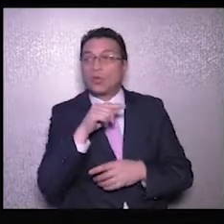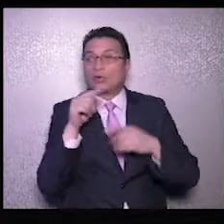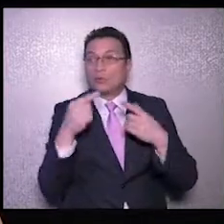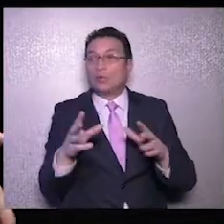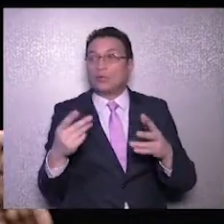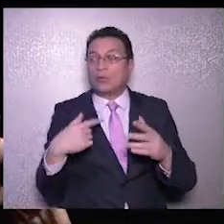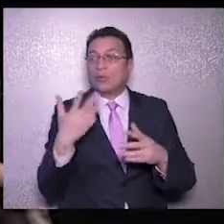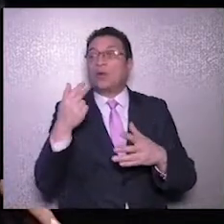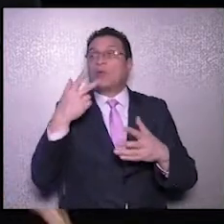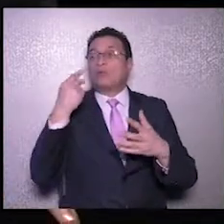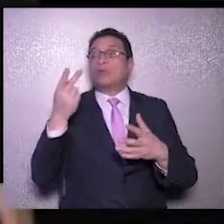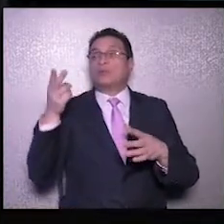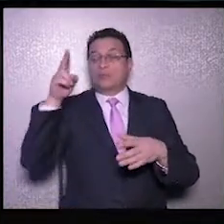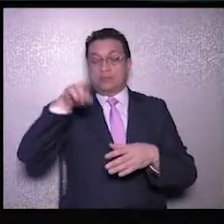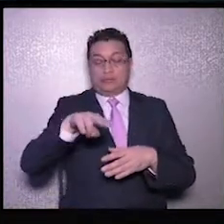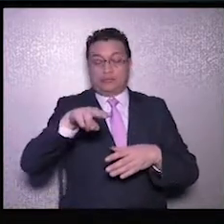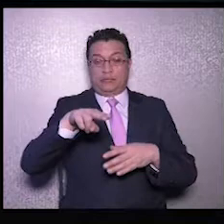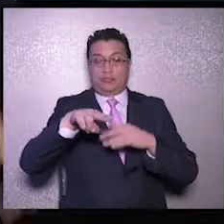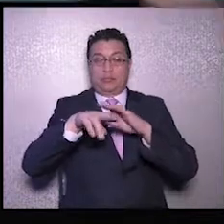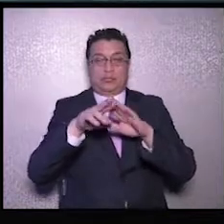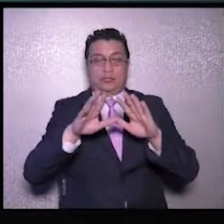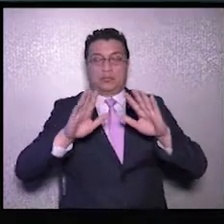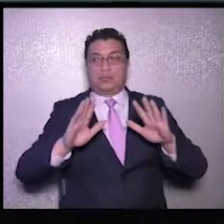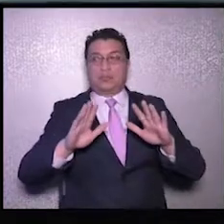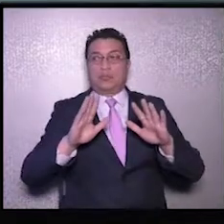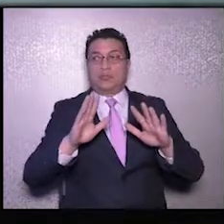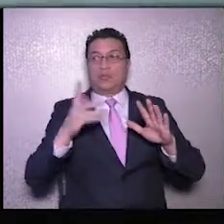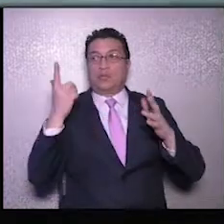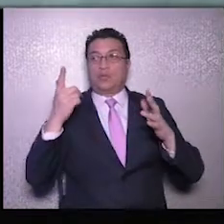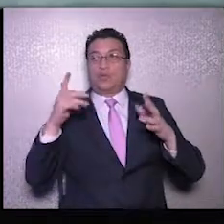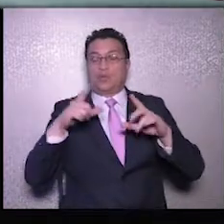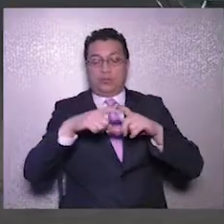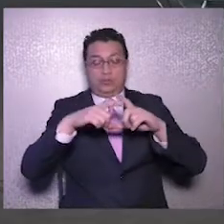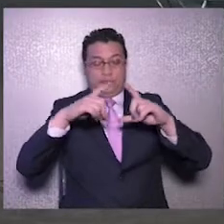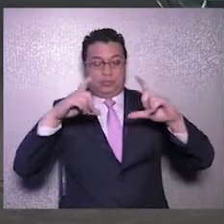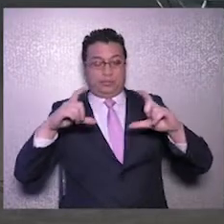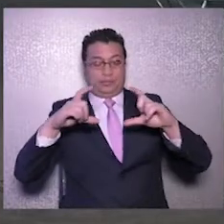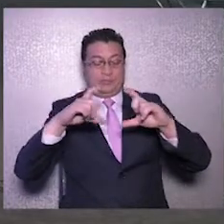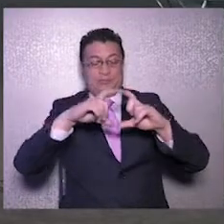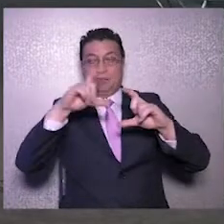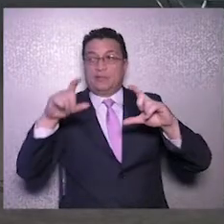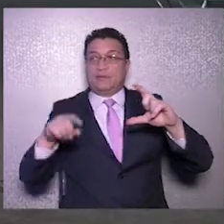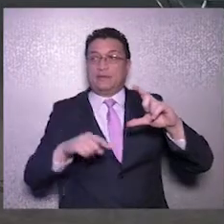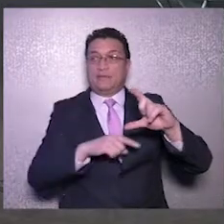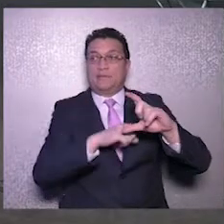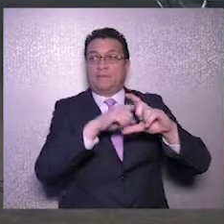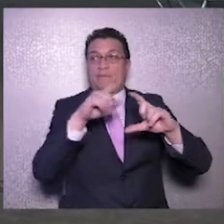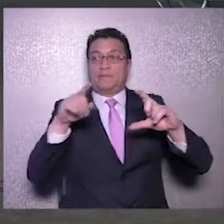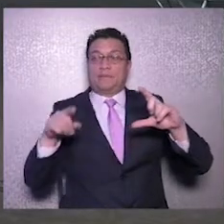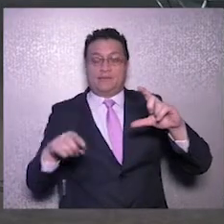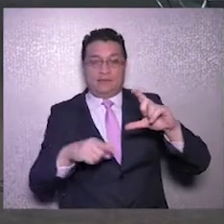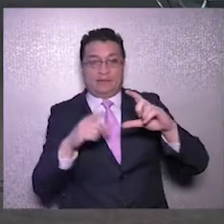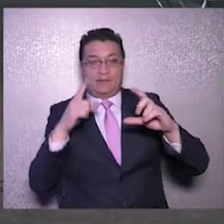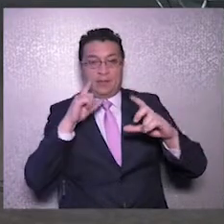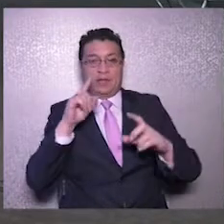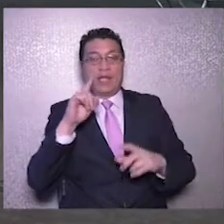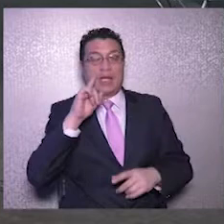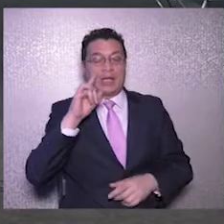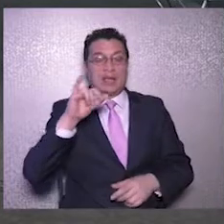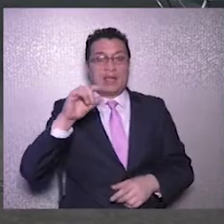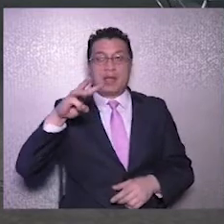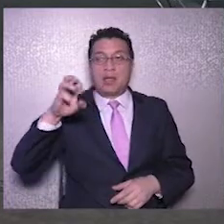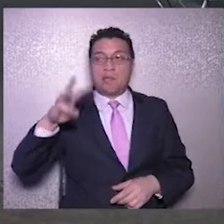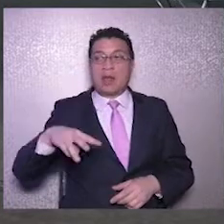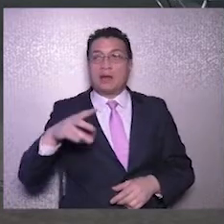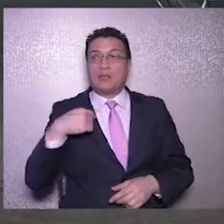magnética, uno se mete quietito a un imán gigante. No sé si alguno de ustedes, ojalá ninguno, haya tenido la mala idea de entrar con